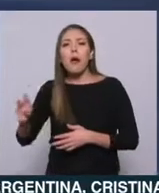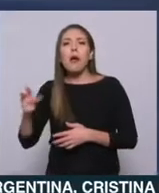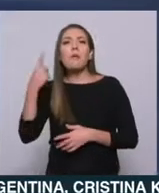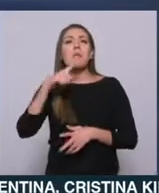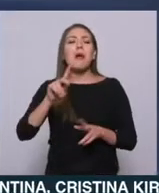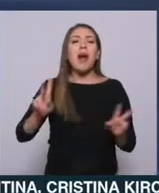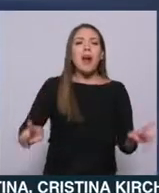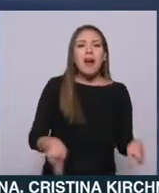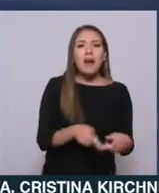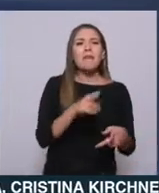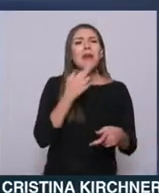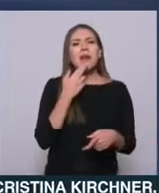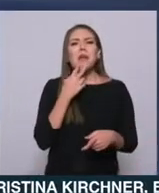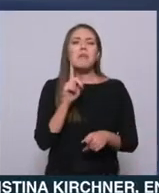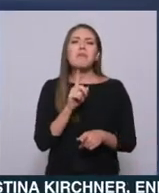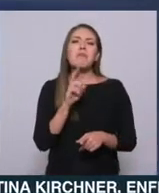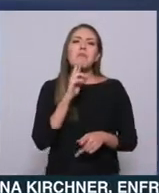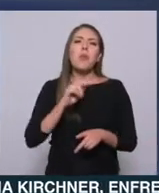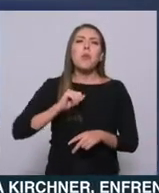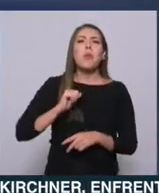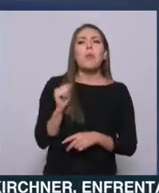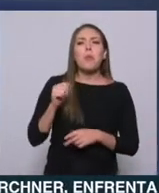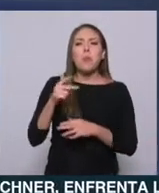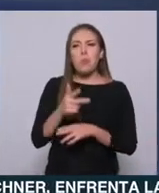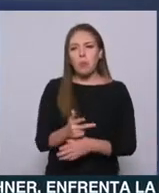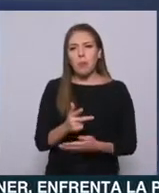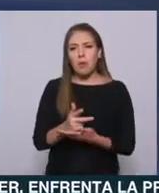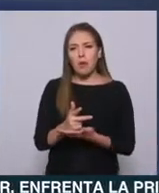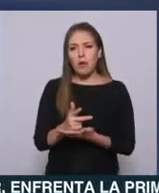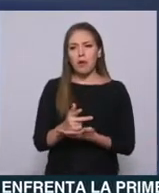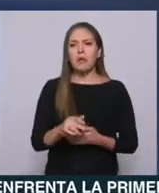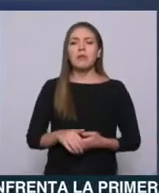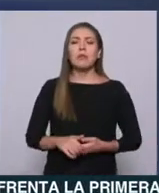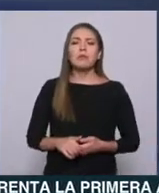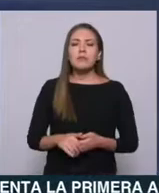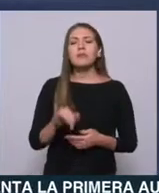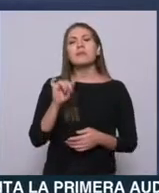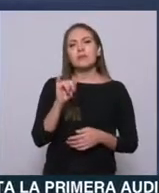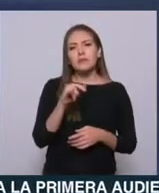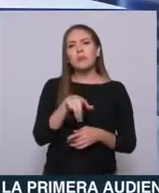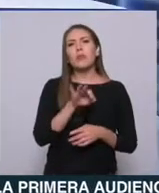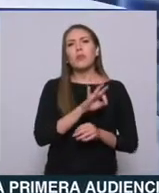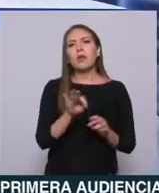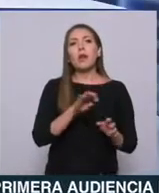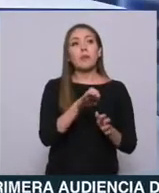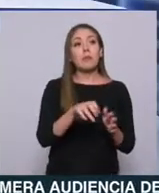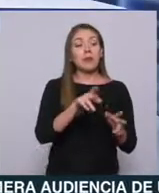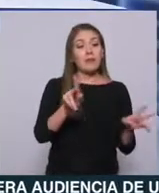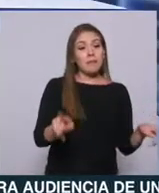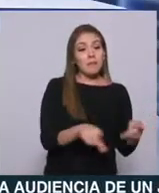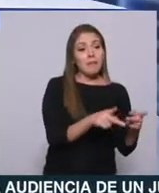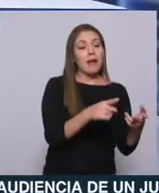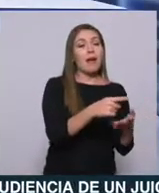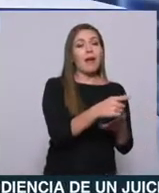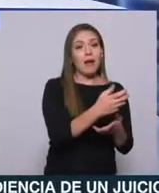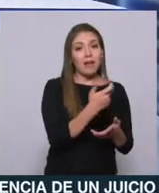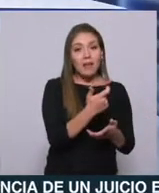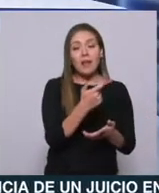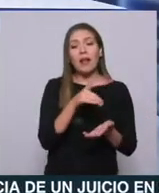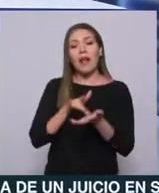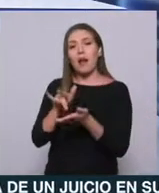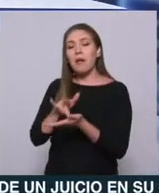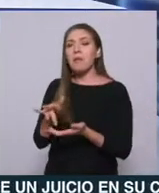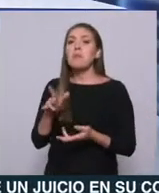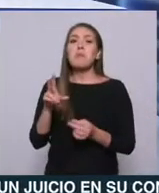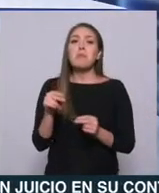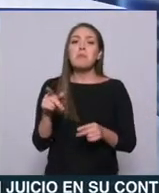para utilizar esos recursos y ahí los guardan. Invertirlos, ¿no? Como se pretende hacer ahora con esos recursos. Así es. Bueno, pues ahora esos recursos sí van a tener un fin que vamos